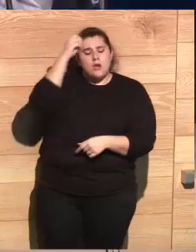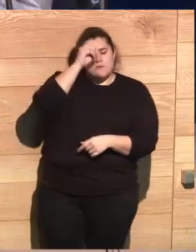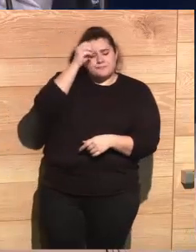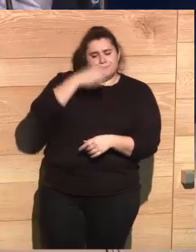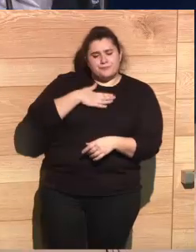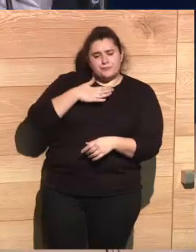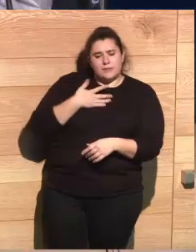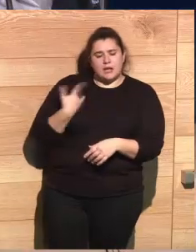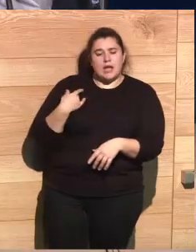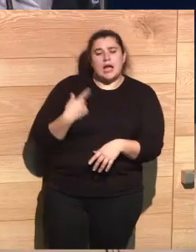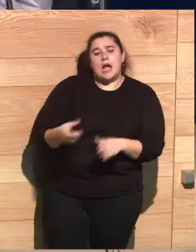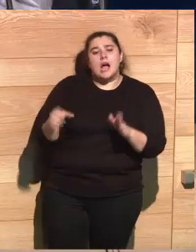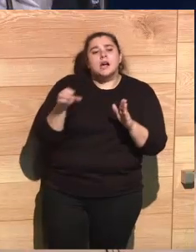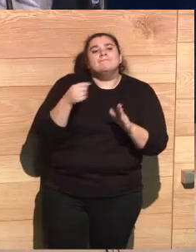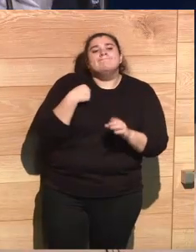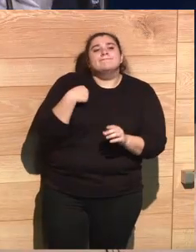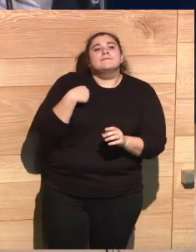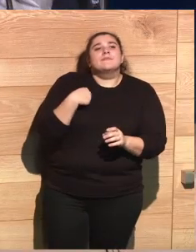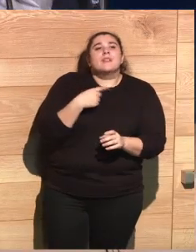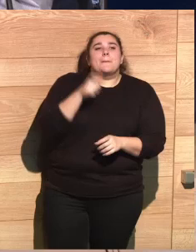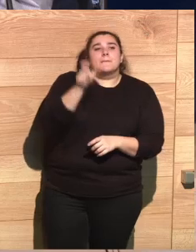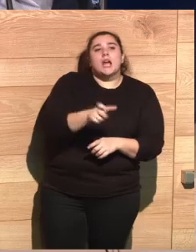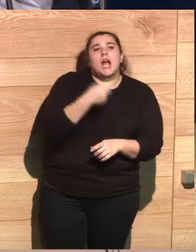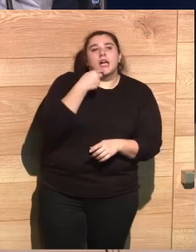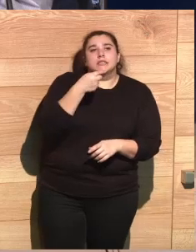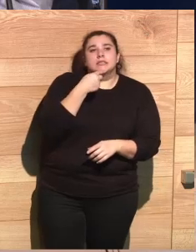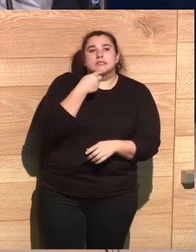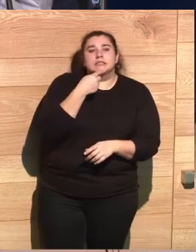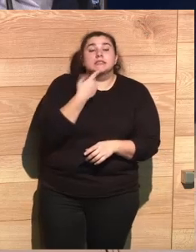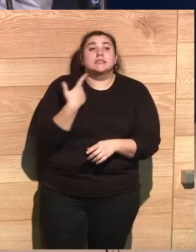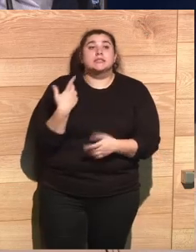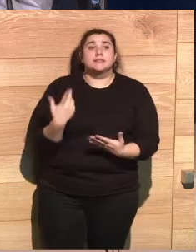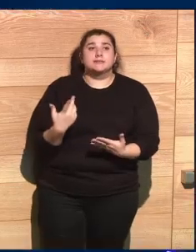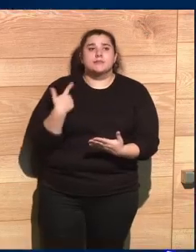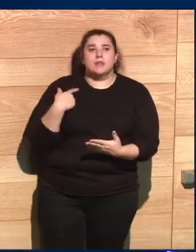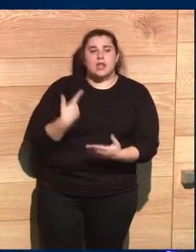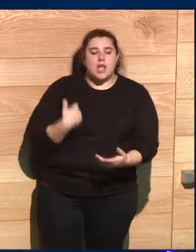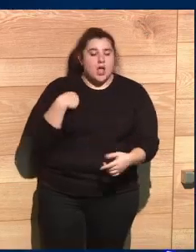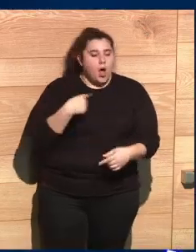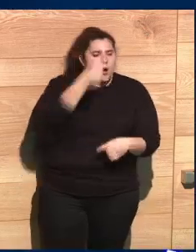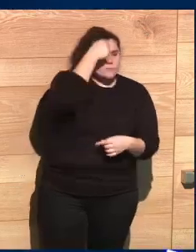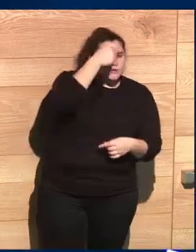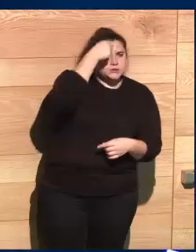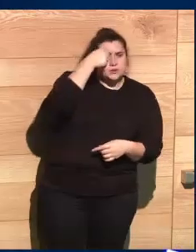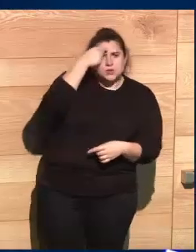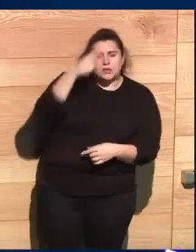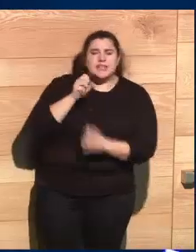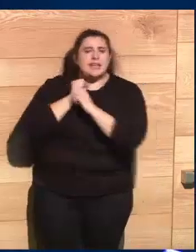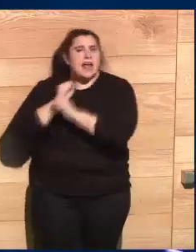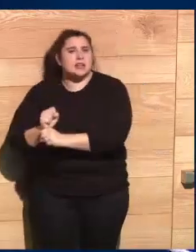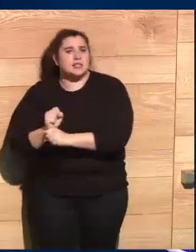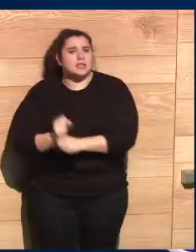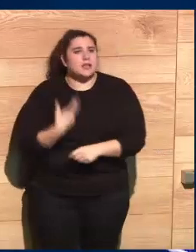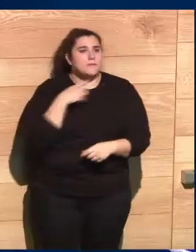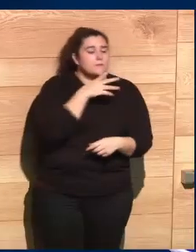de una cita de Thurston Moore de Sonic Youth que decía que la diferencia entre una obsesión y una adicción es que una obsesión te quita